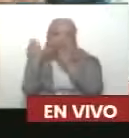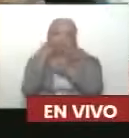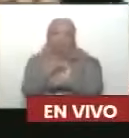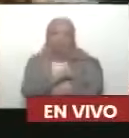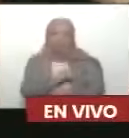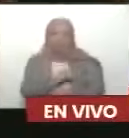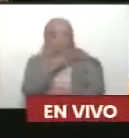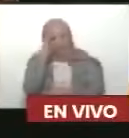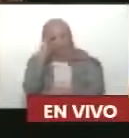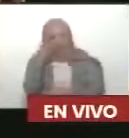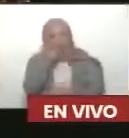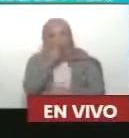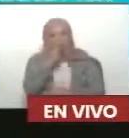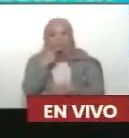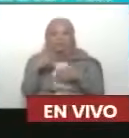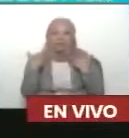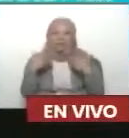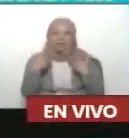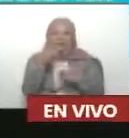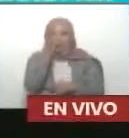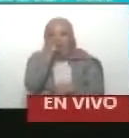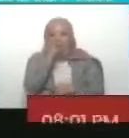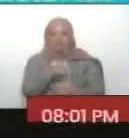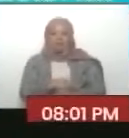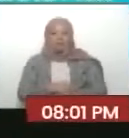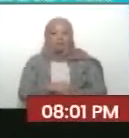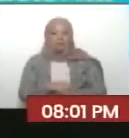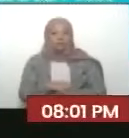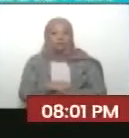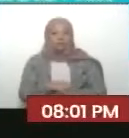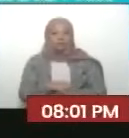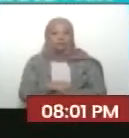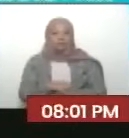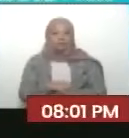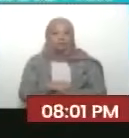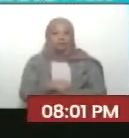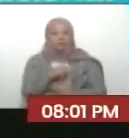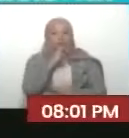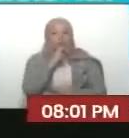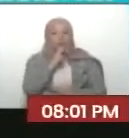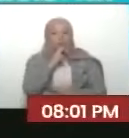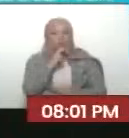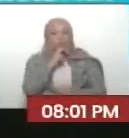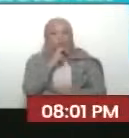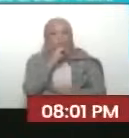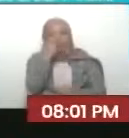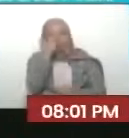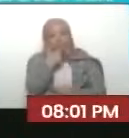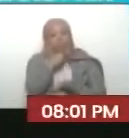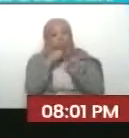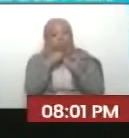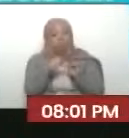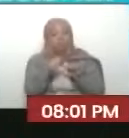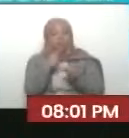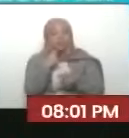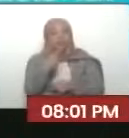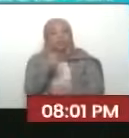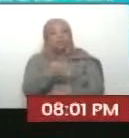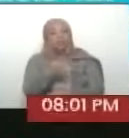Qué bueno saludarte aquí, presente. Medalla de oro a la perseverancia y a la